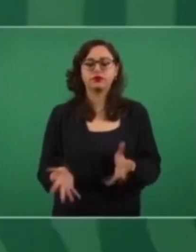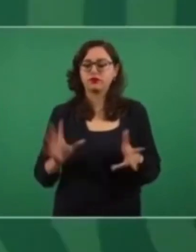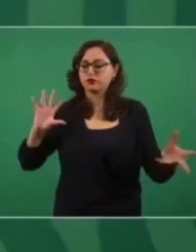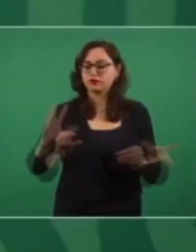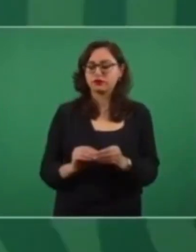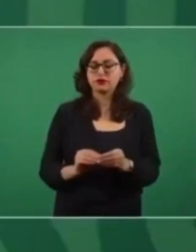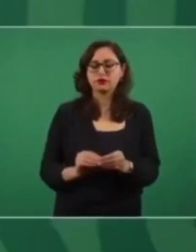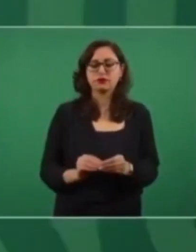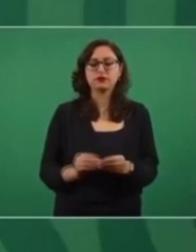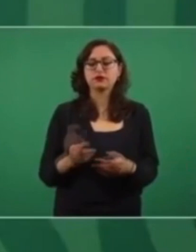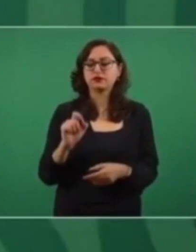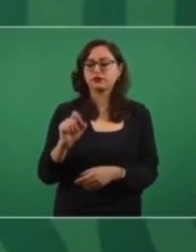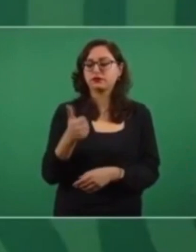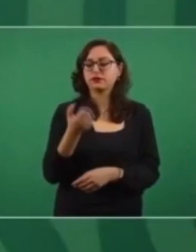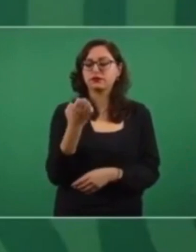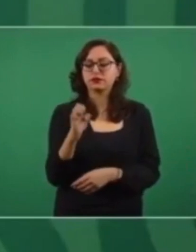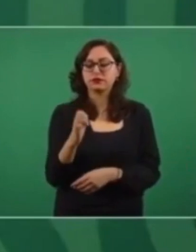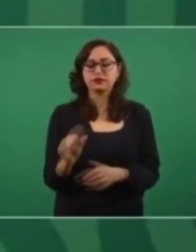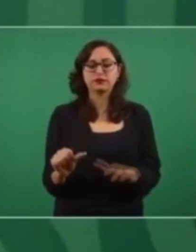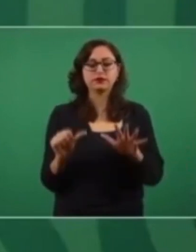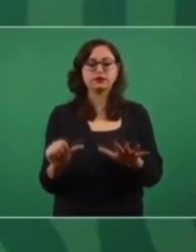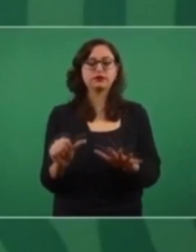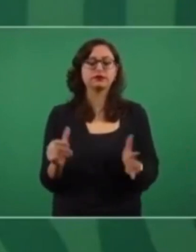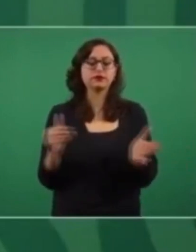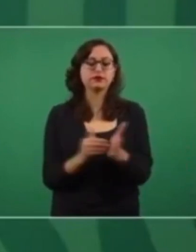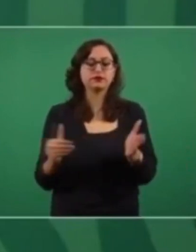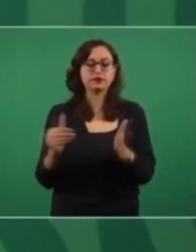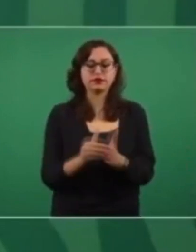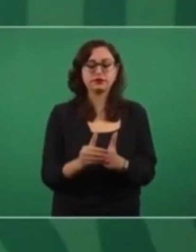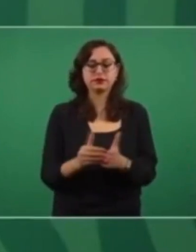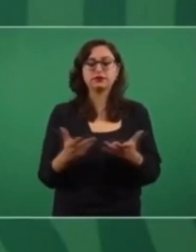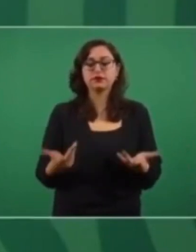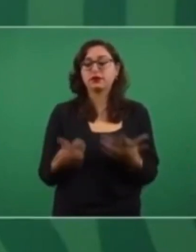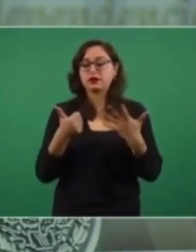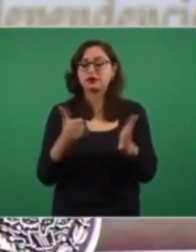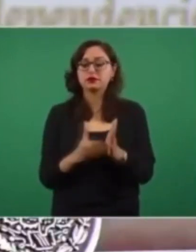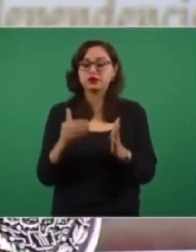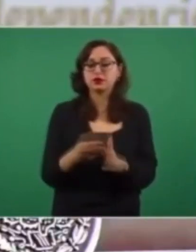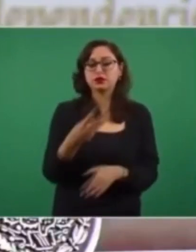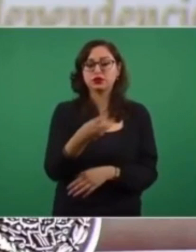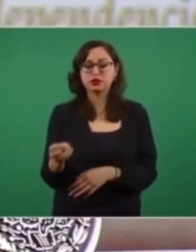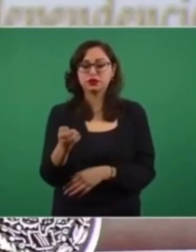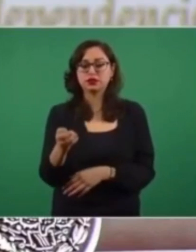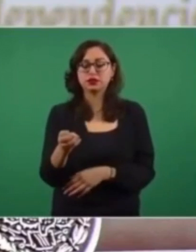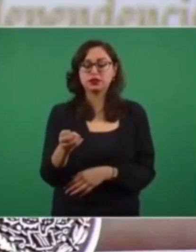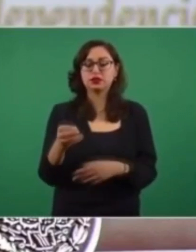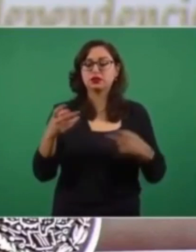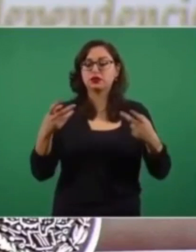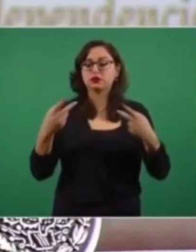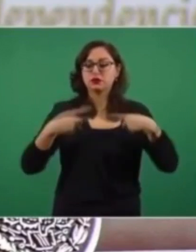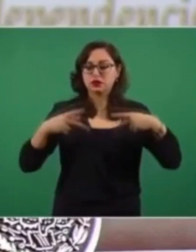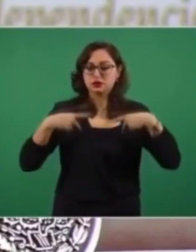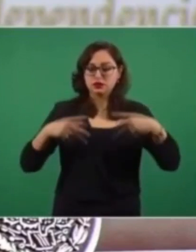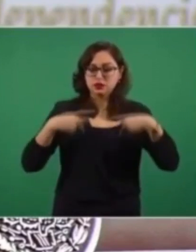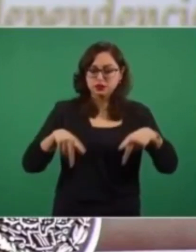200 millones de pesos en beneficio de 6 millones 327 mil 891 derechohabientes,